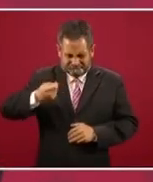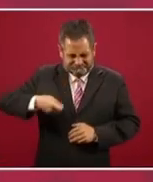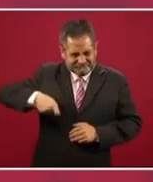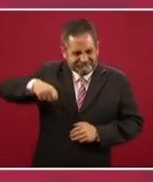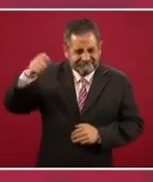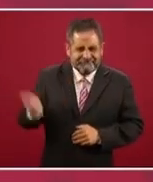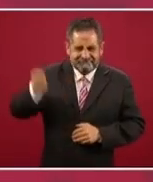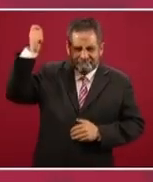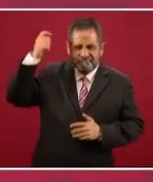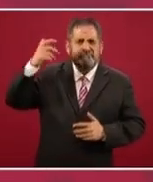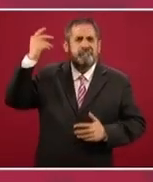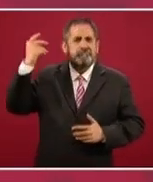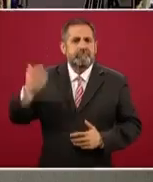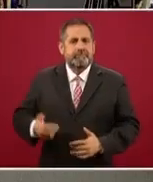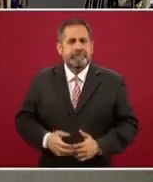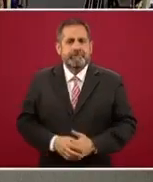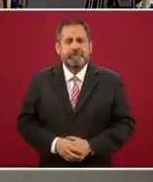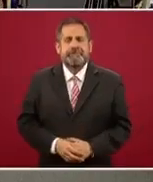ganso. Gracias.